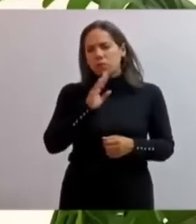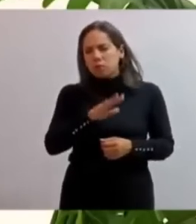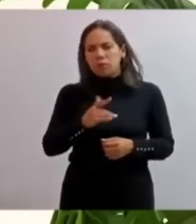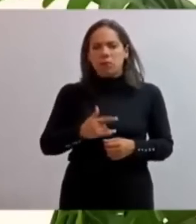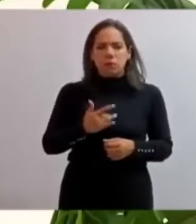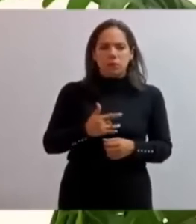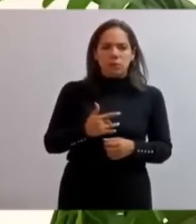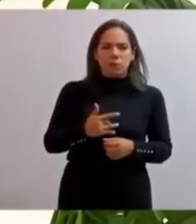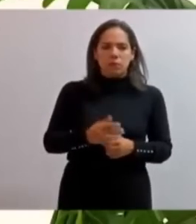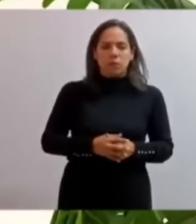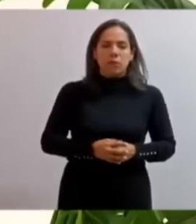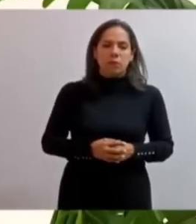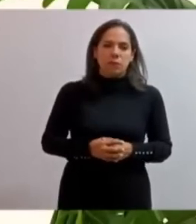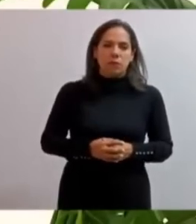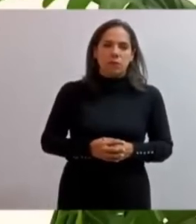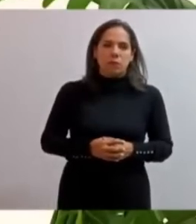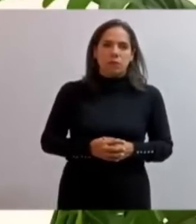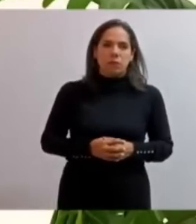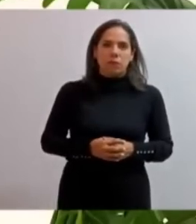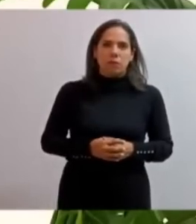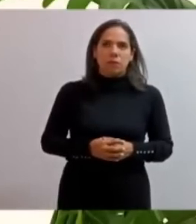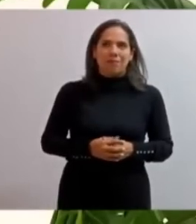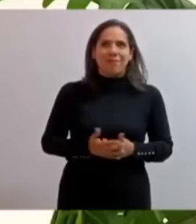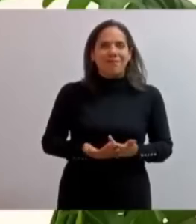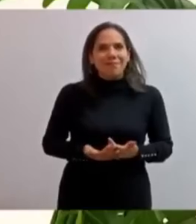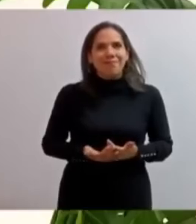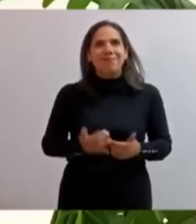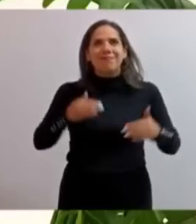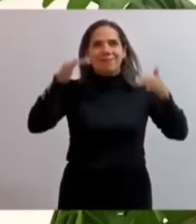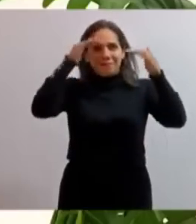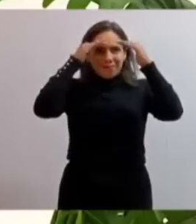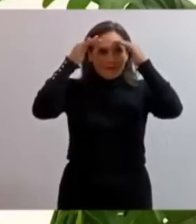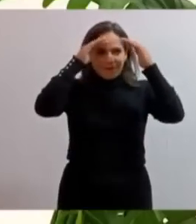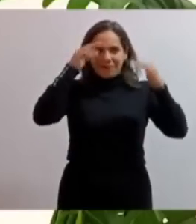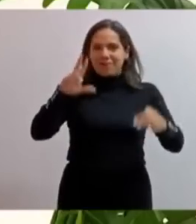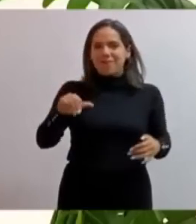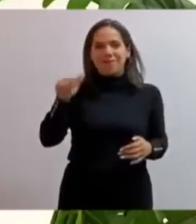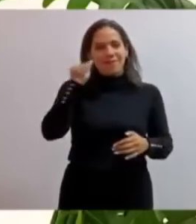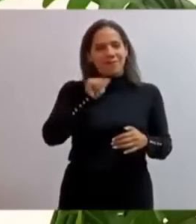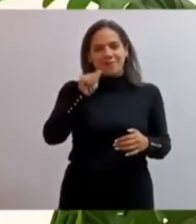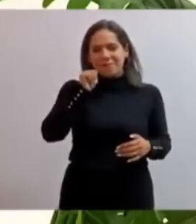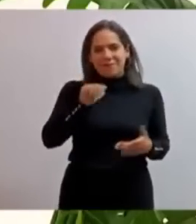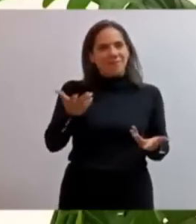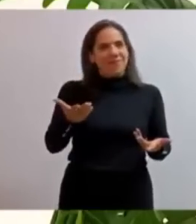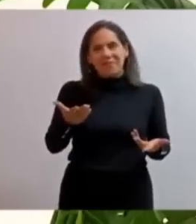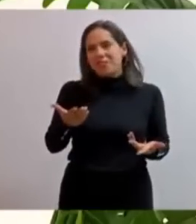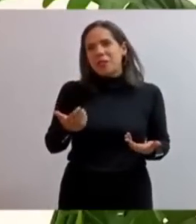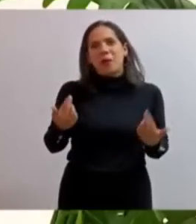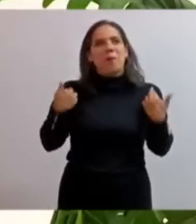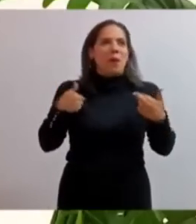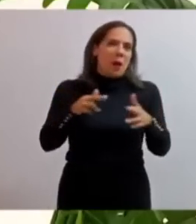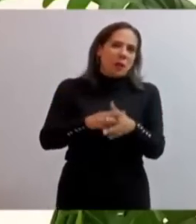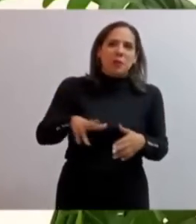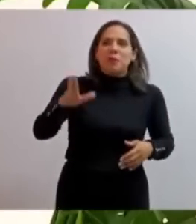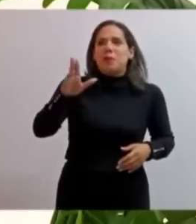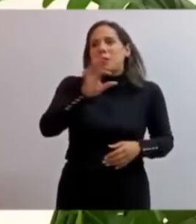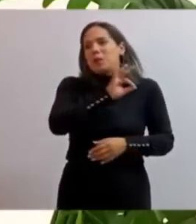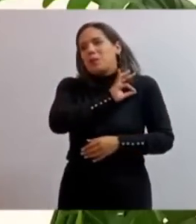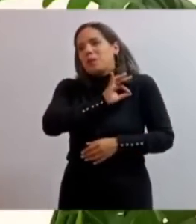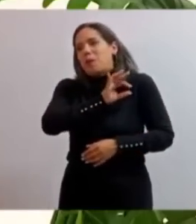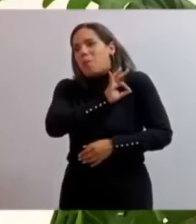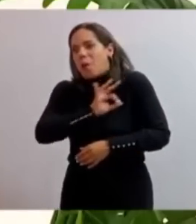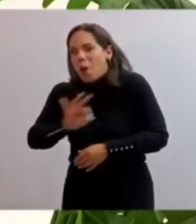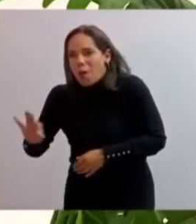yo pienso que los maestros no podemos darnos la oportunidad cada vez que hay un incidente